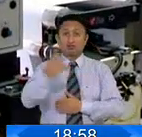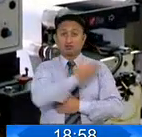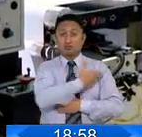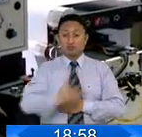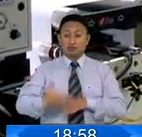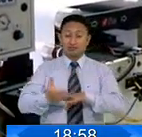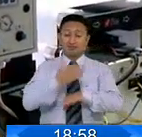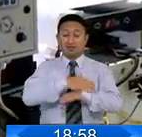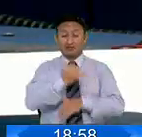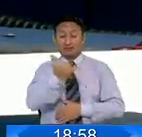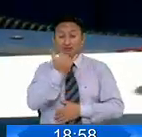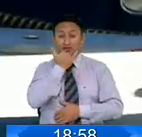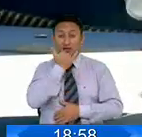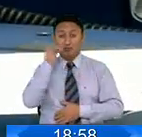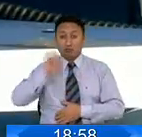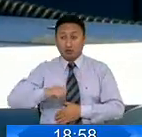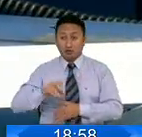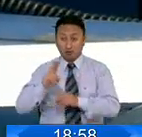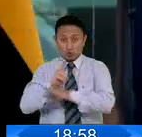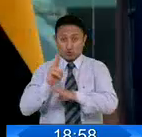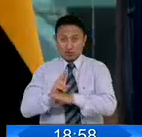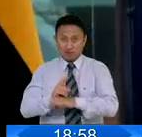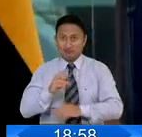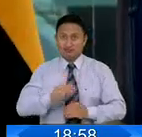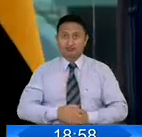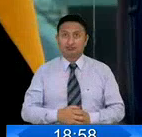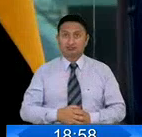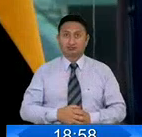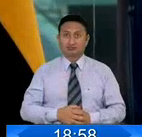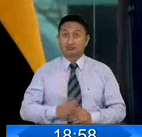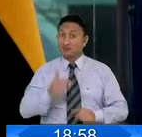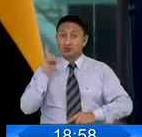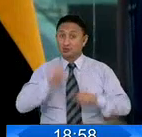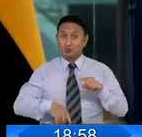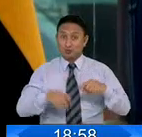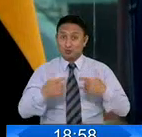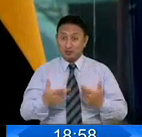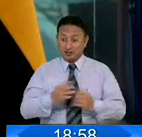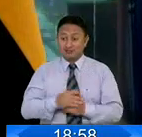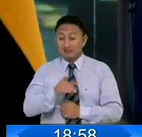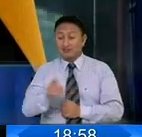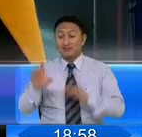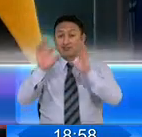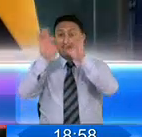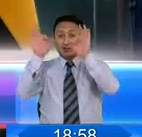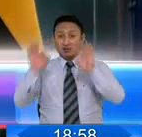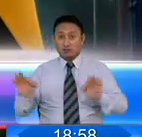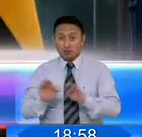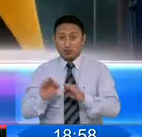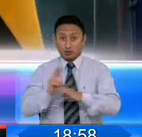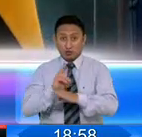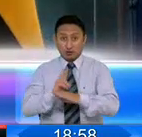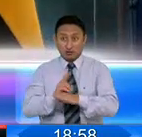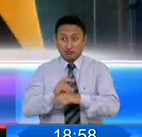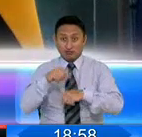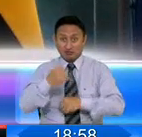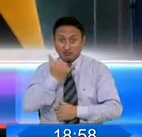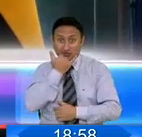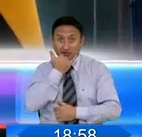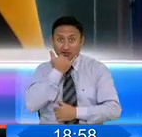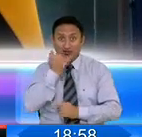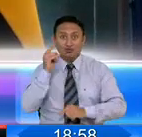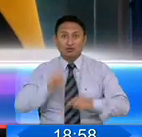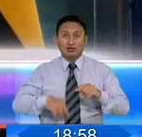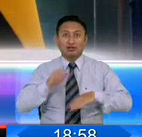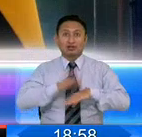con error puedan ser utilizadas. No hay ninguna posibilidad de que esas puedan ser utilizadas de mala manera, puesto de que